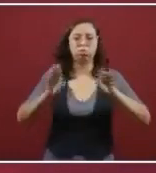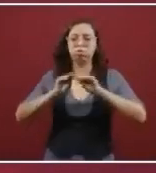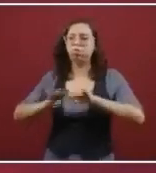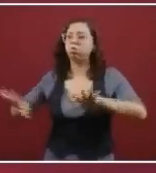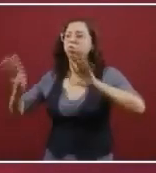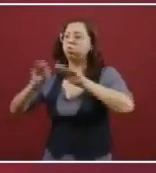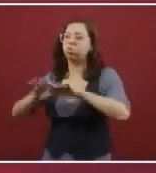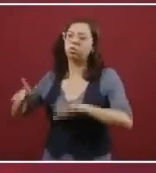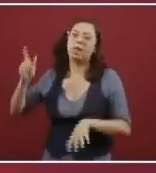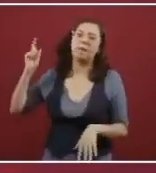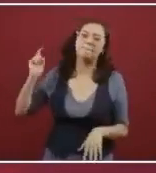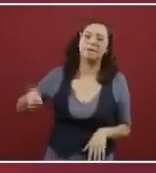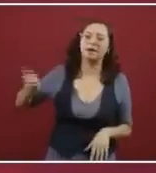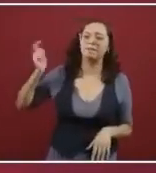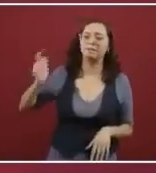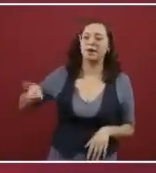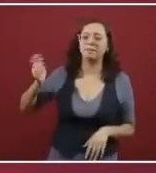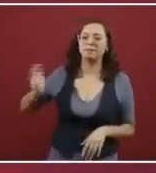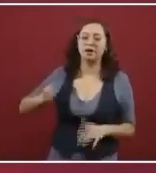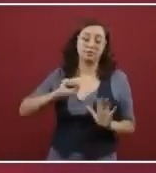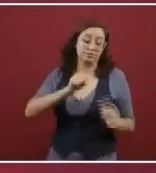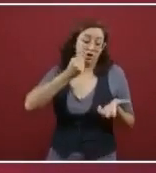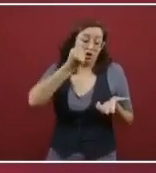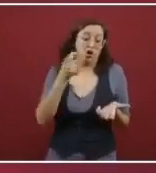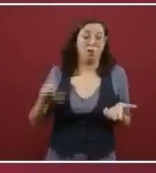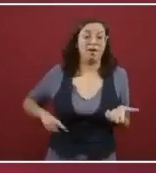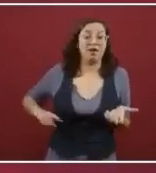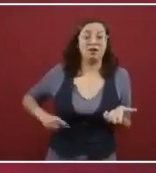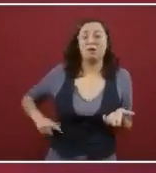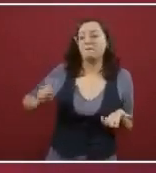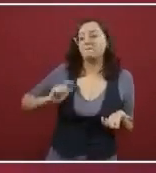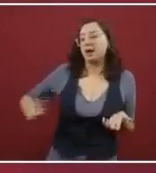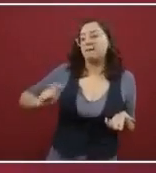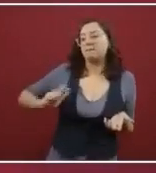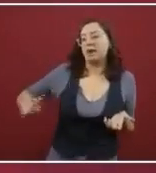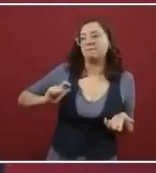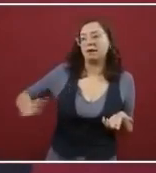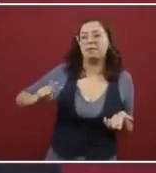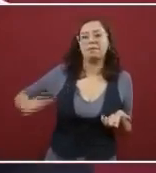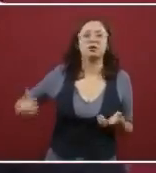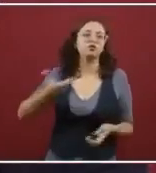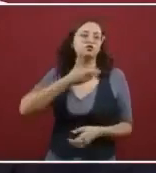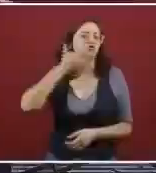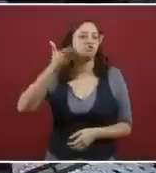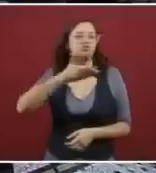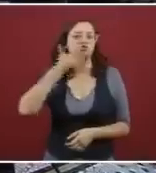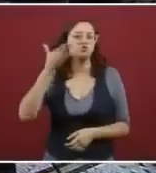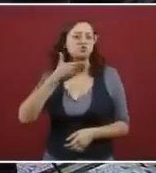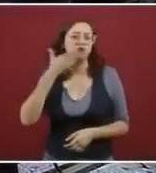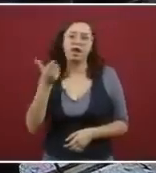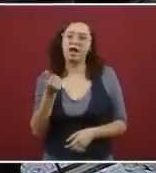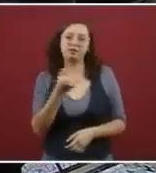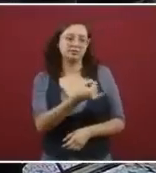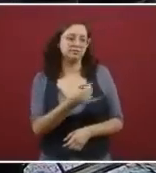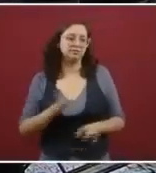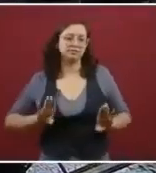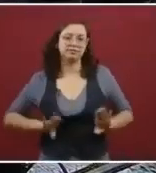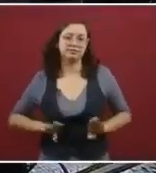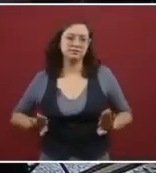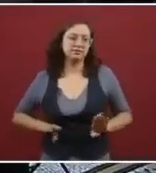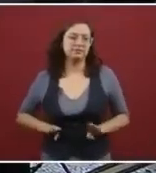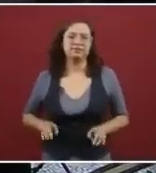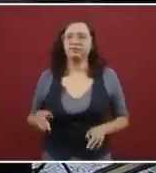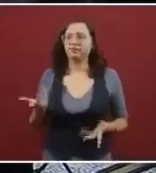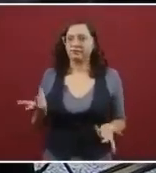pagadas con presupuesto público, porque antes se pagaba con dinero de todos